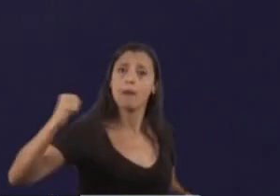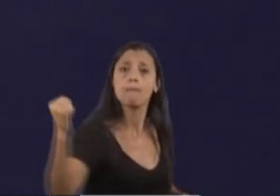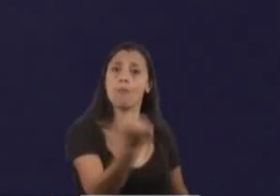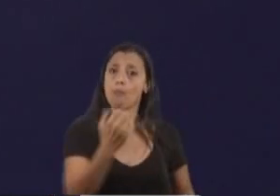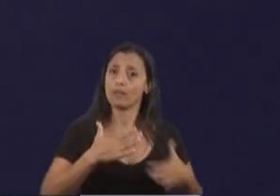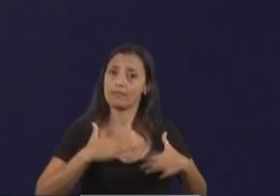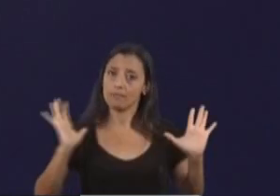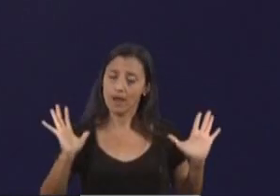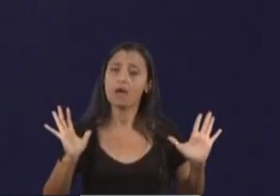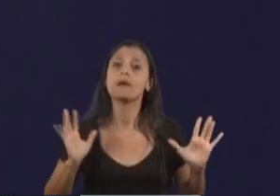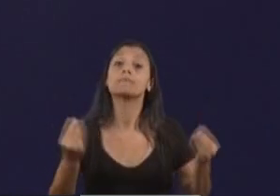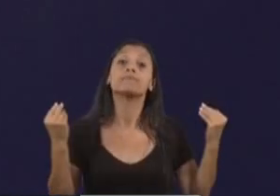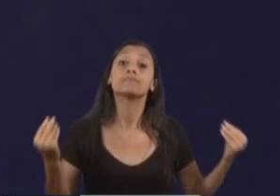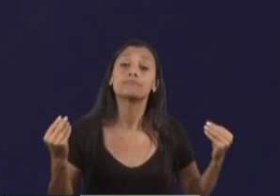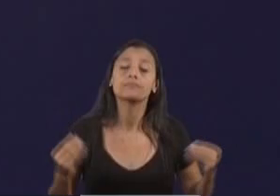nosotros, el poner en valor